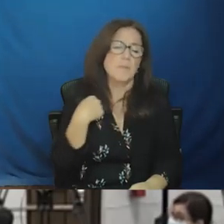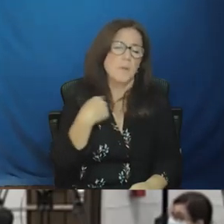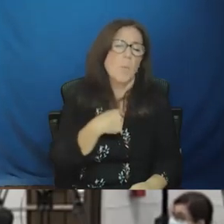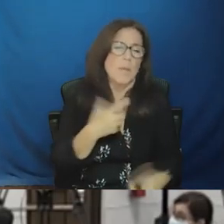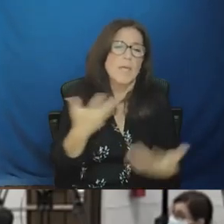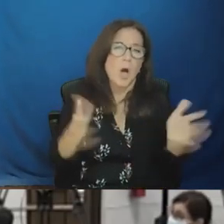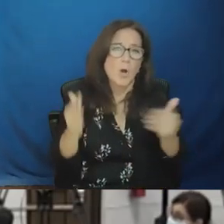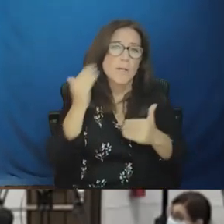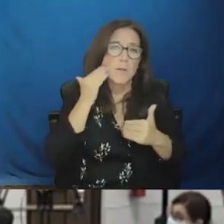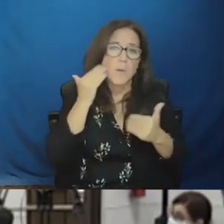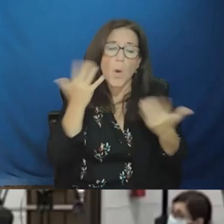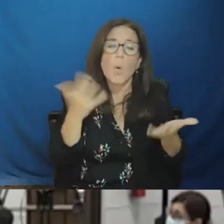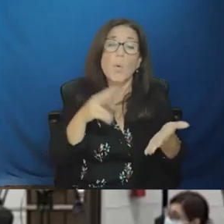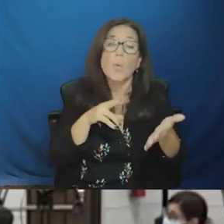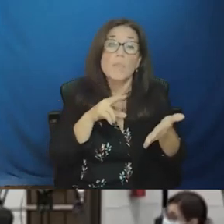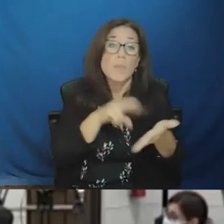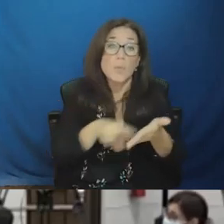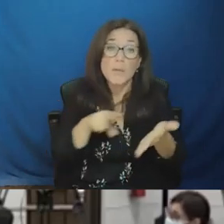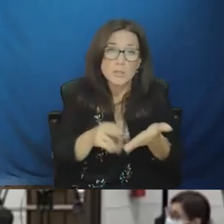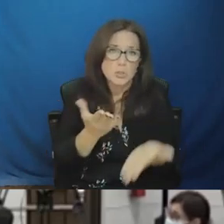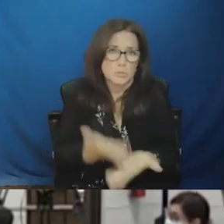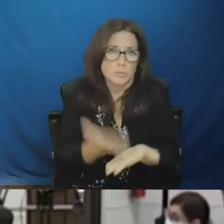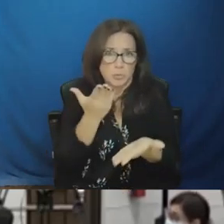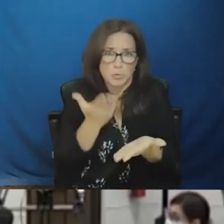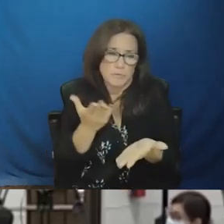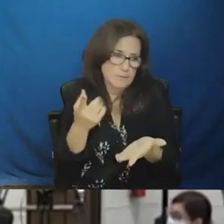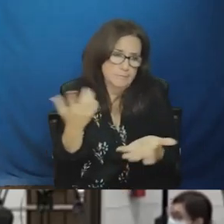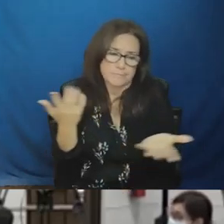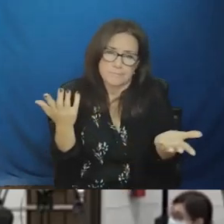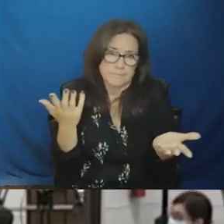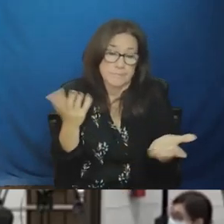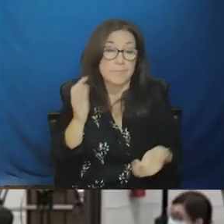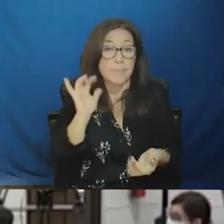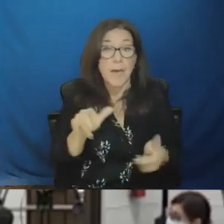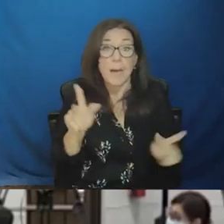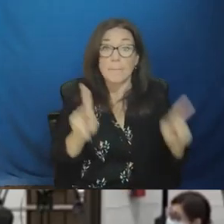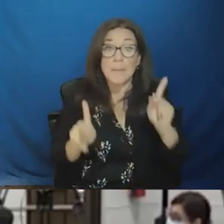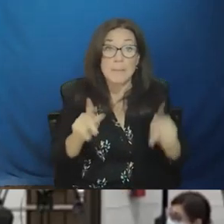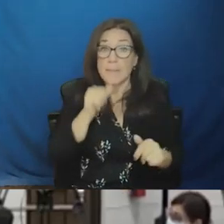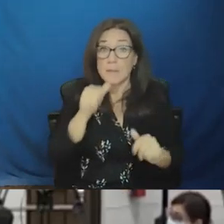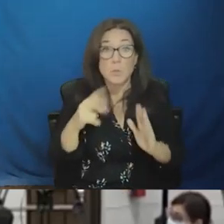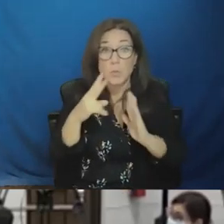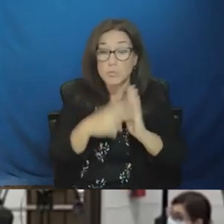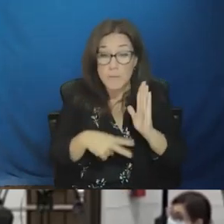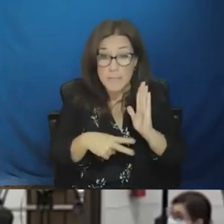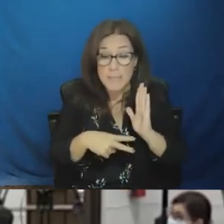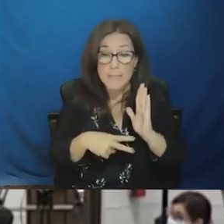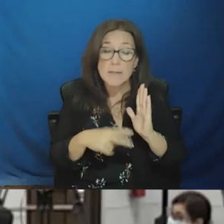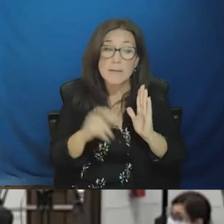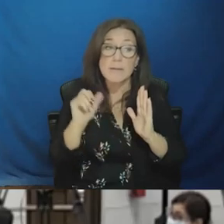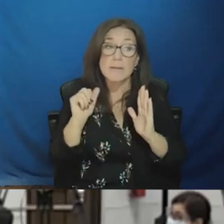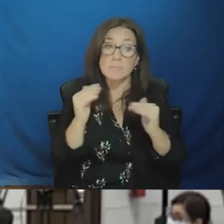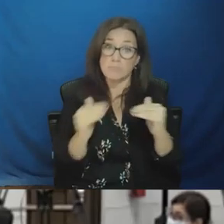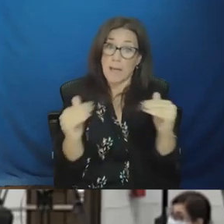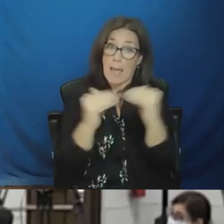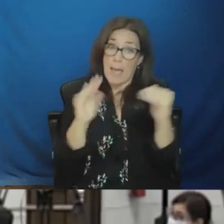absolutamente la respuesta es absolutamente nosotros sabemos que esto que indican las investigaciones